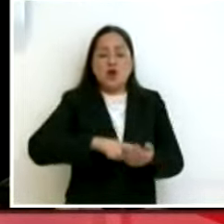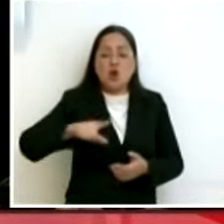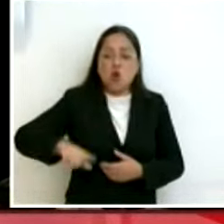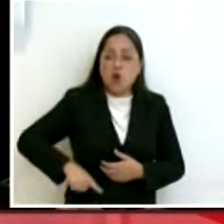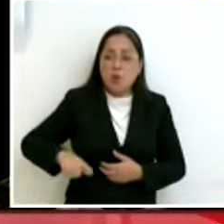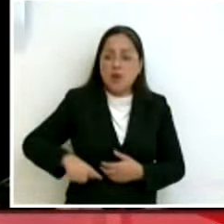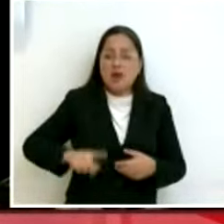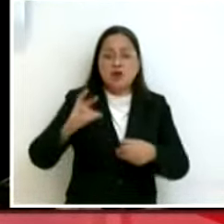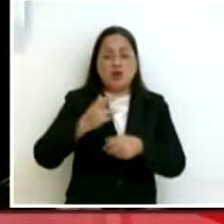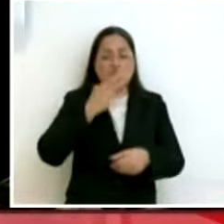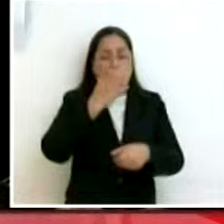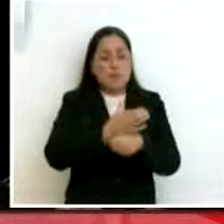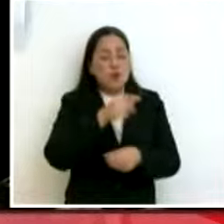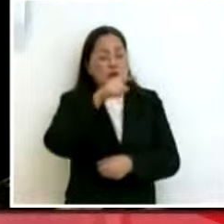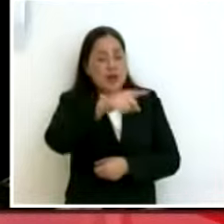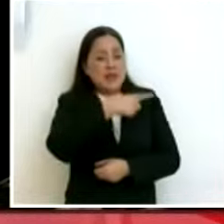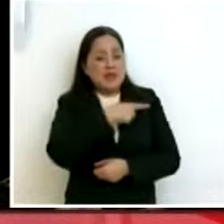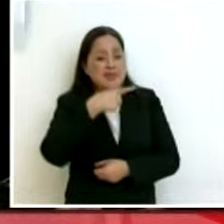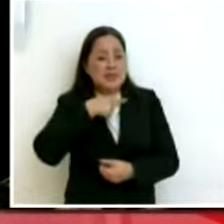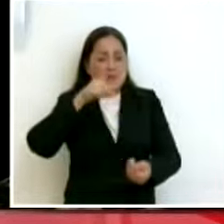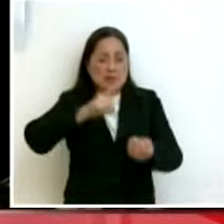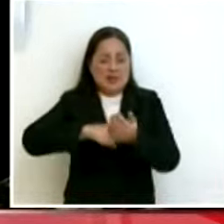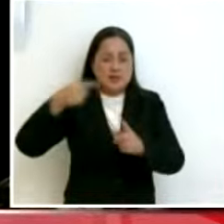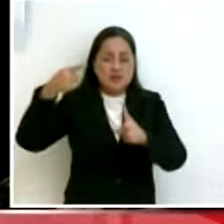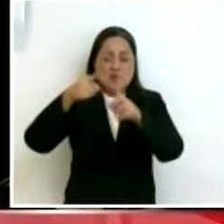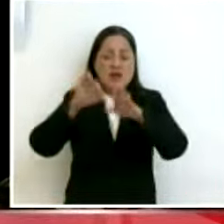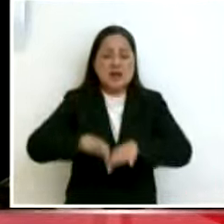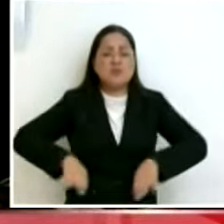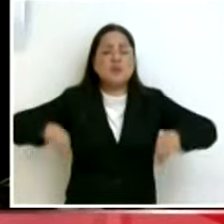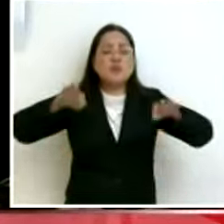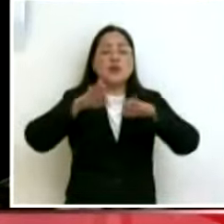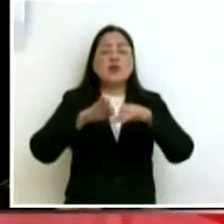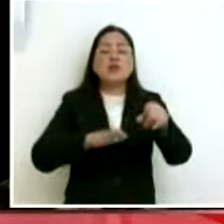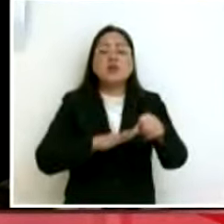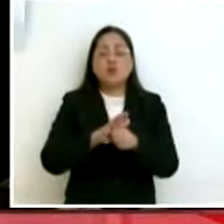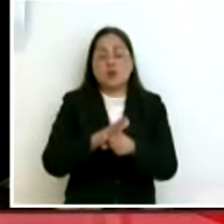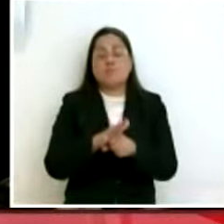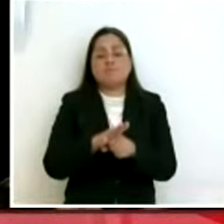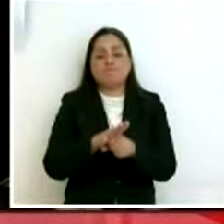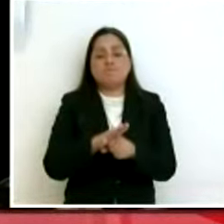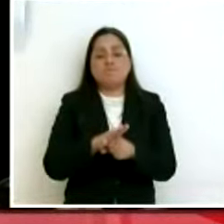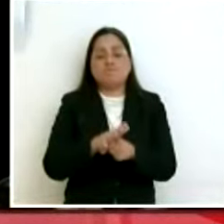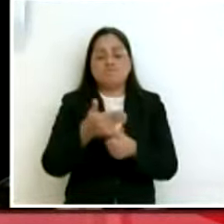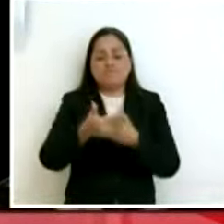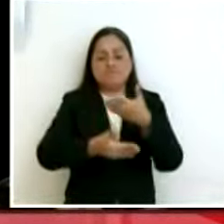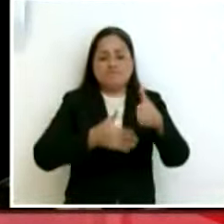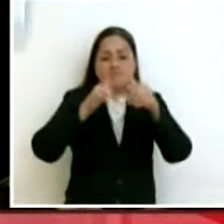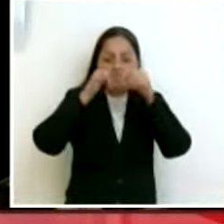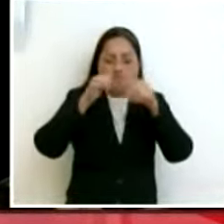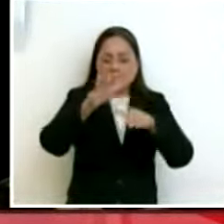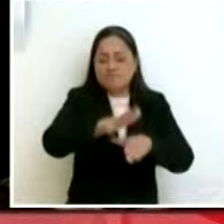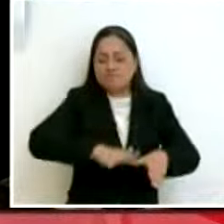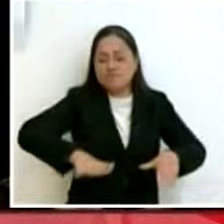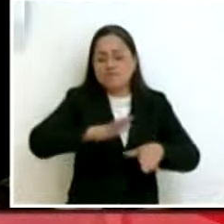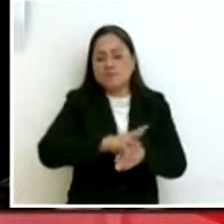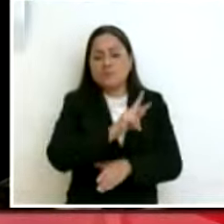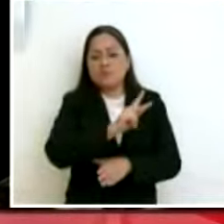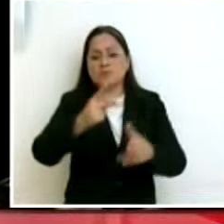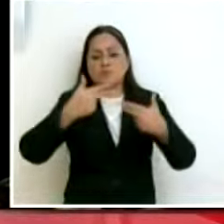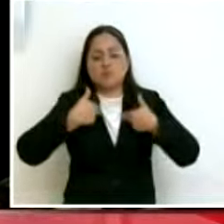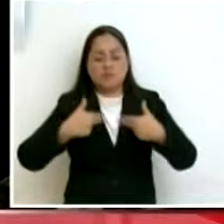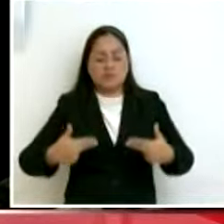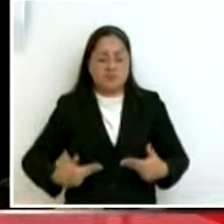y de la República debe de tener como fundamental ejercicio el servirle a todos los seres humanos